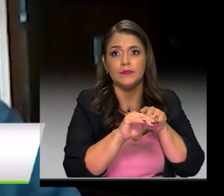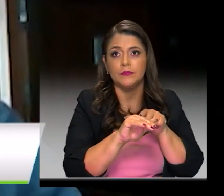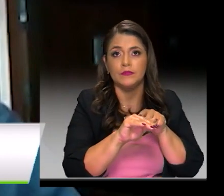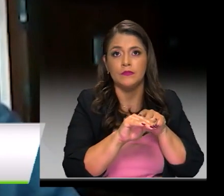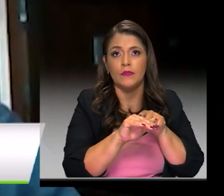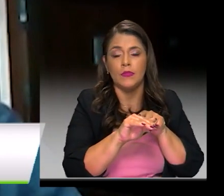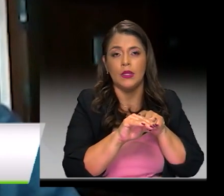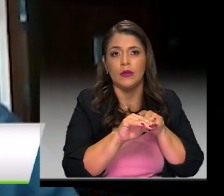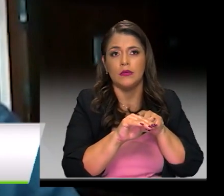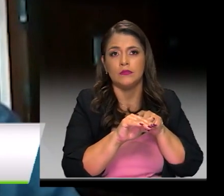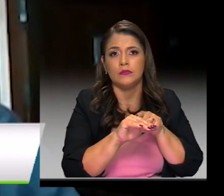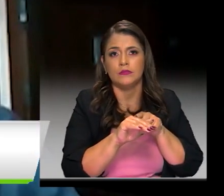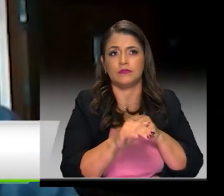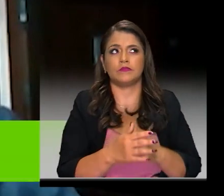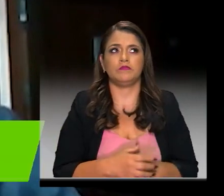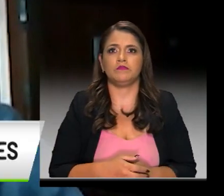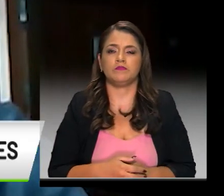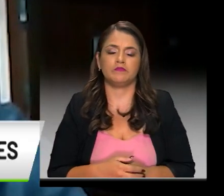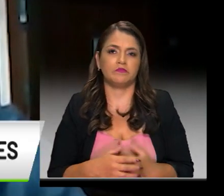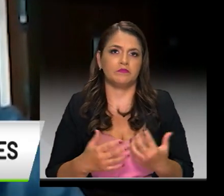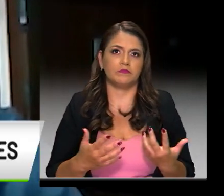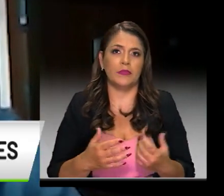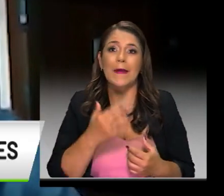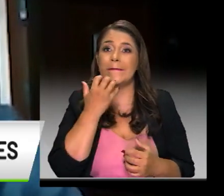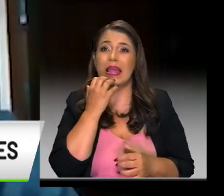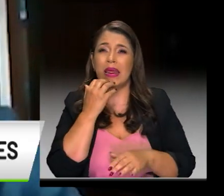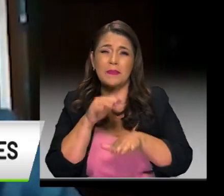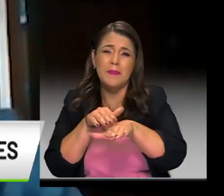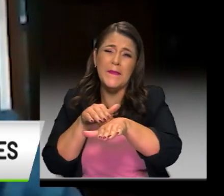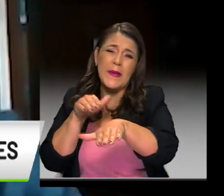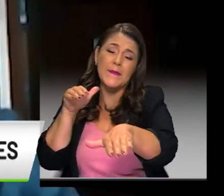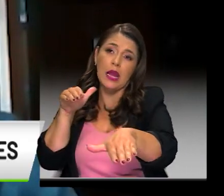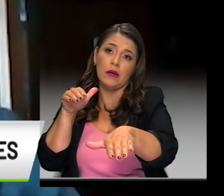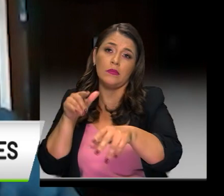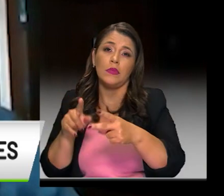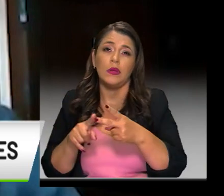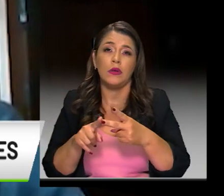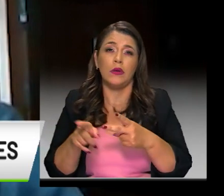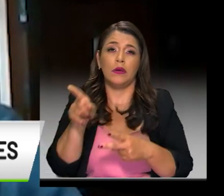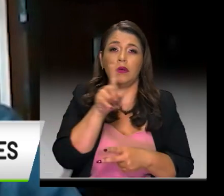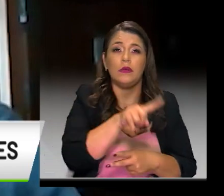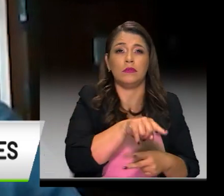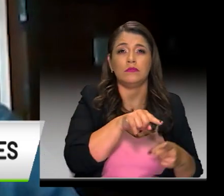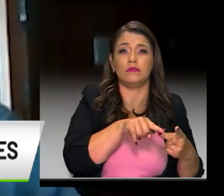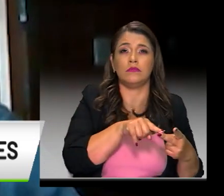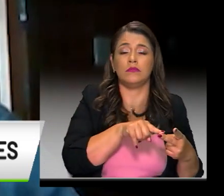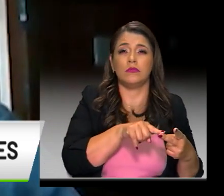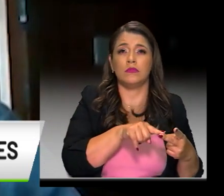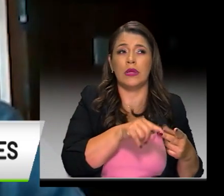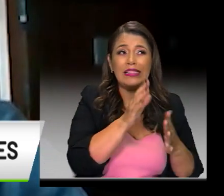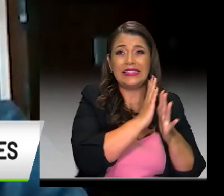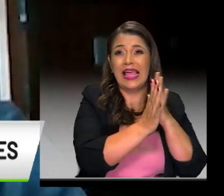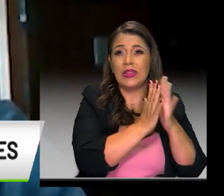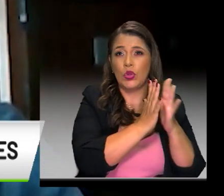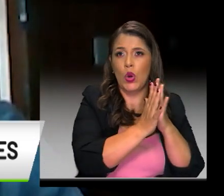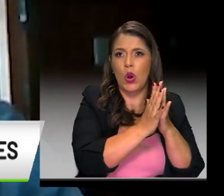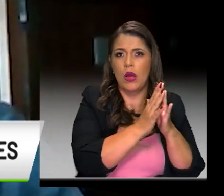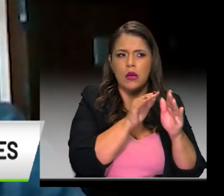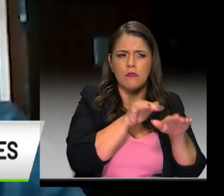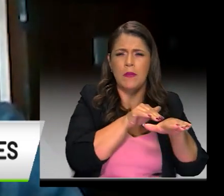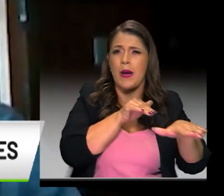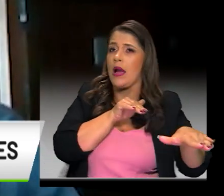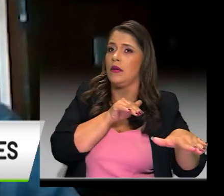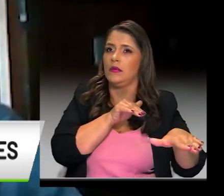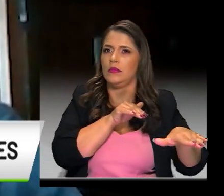la congestión en Belén que la congestión en La Candelaria. Y no es lo